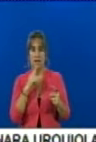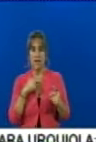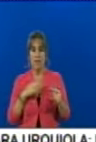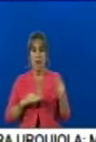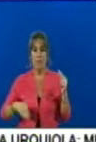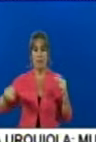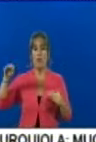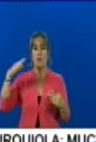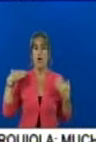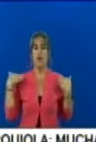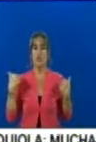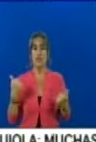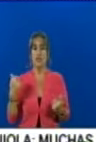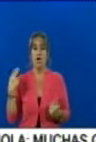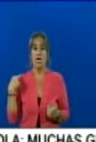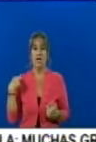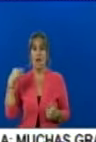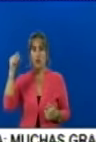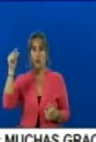como directora de recursos humanos,